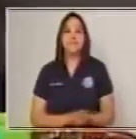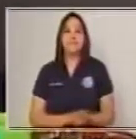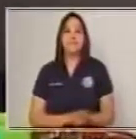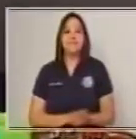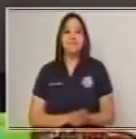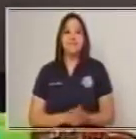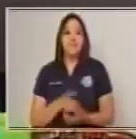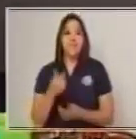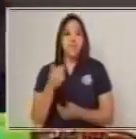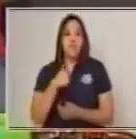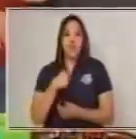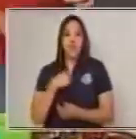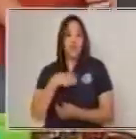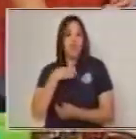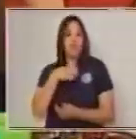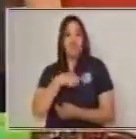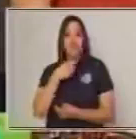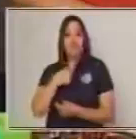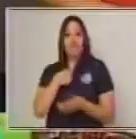Voy a colocar las mías.